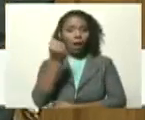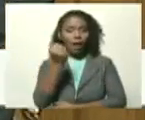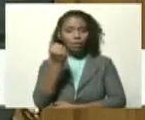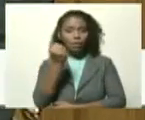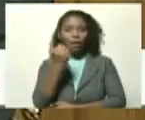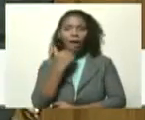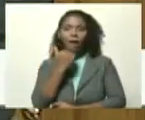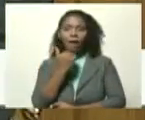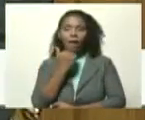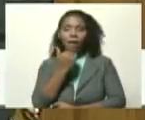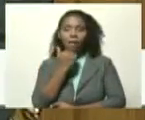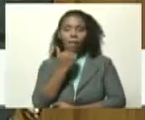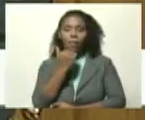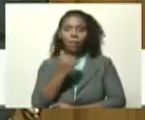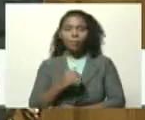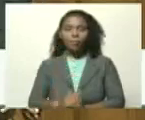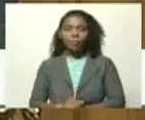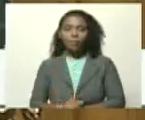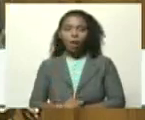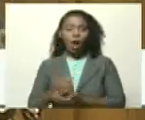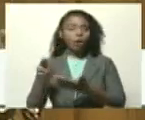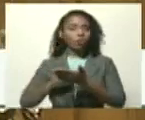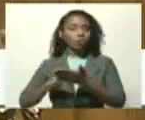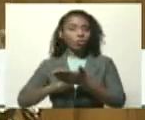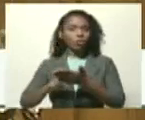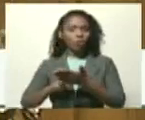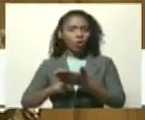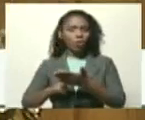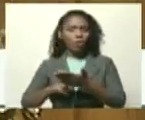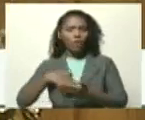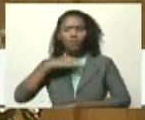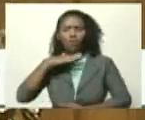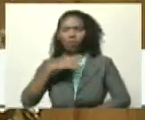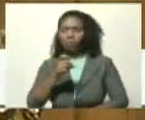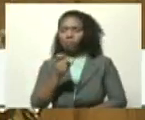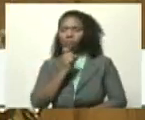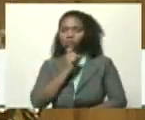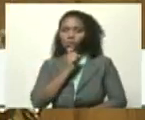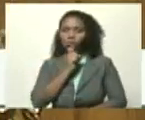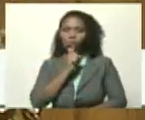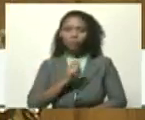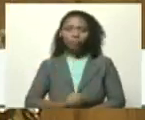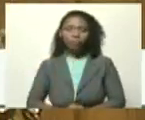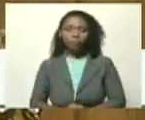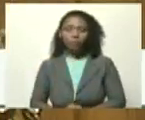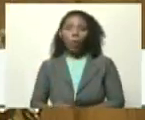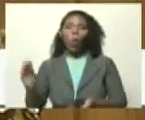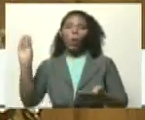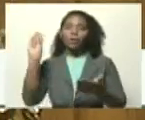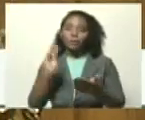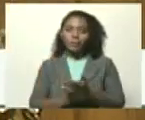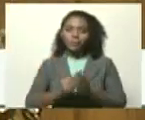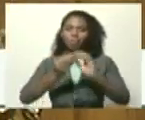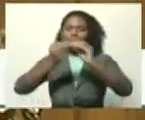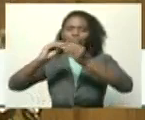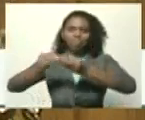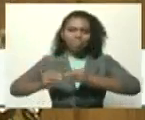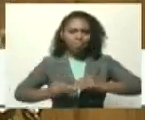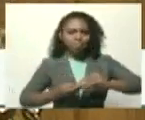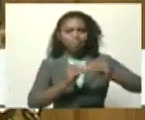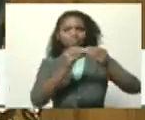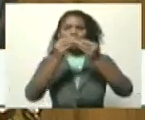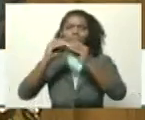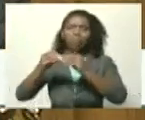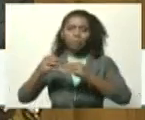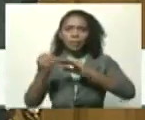algo que resultaba sumamente complejo: volver a tejer la red